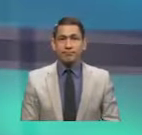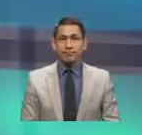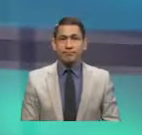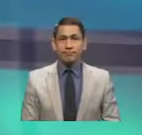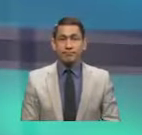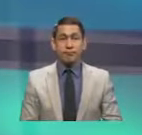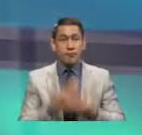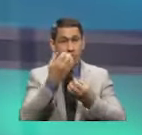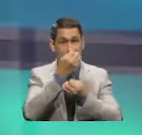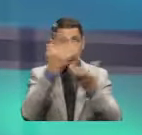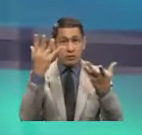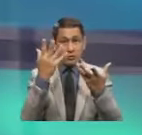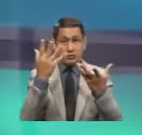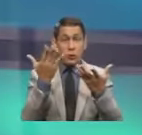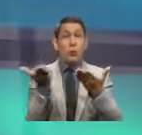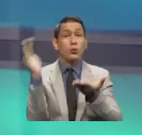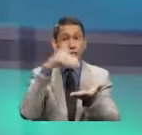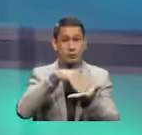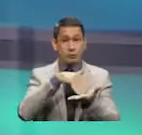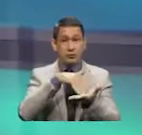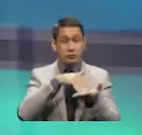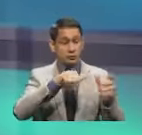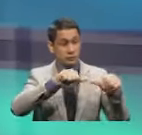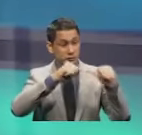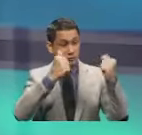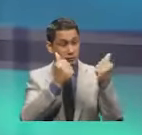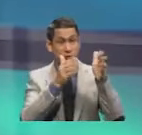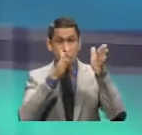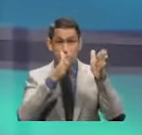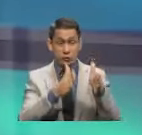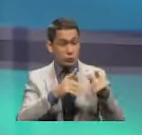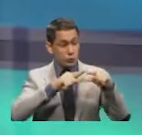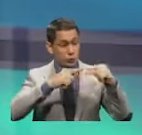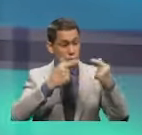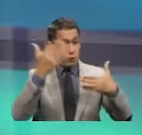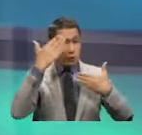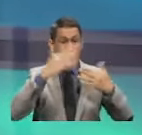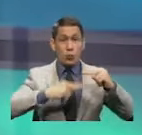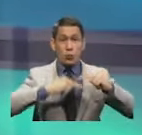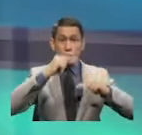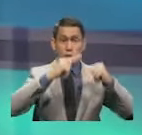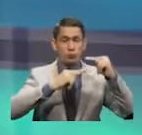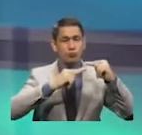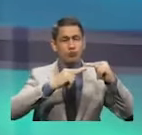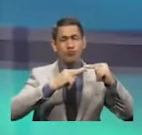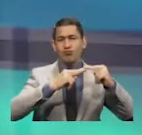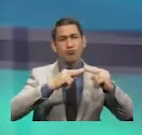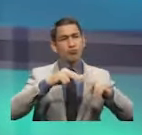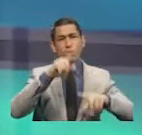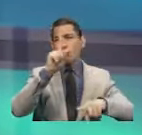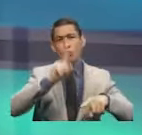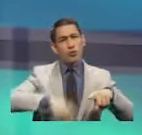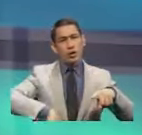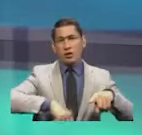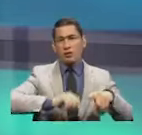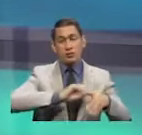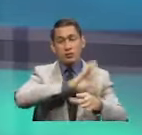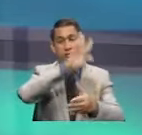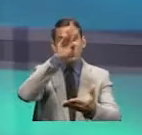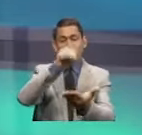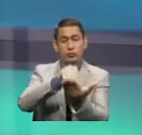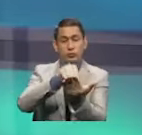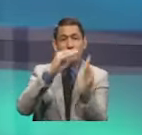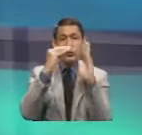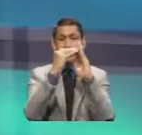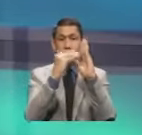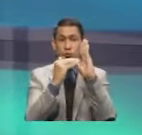También les contamos que por segunda ocasión los asambleístas del Movimiento Construye no lograron incluir en la sesión una resolución